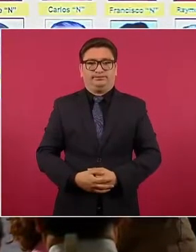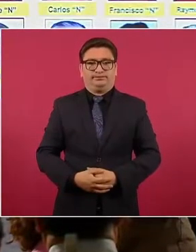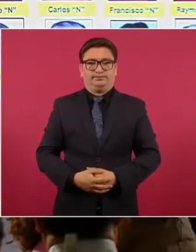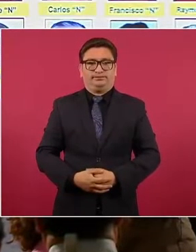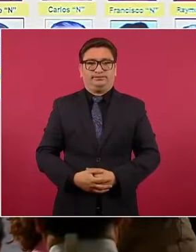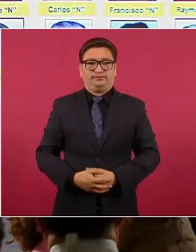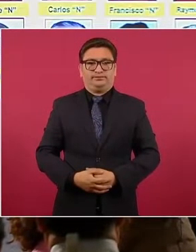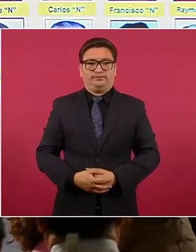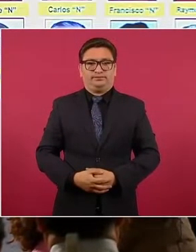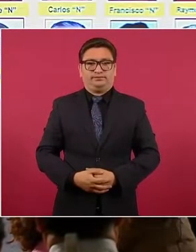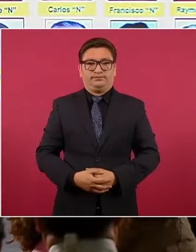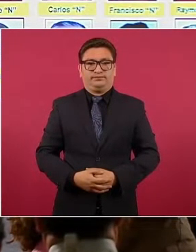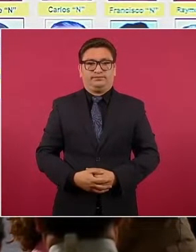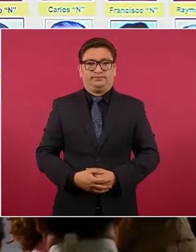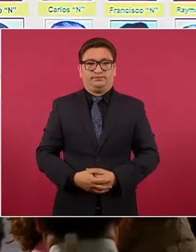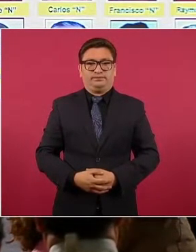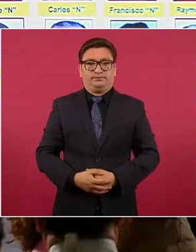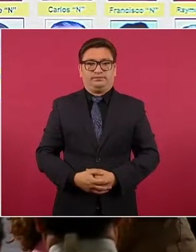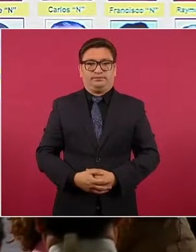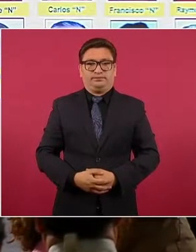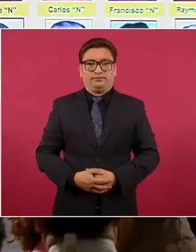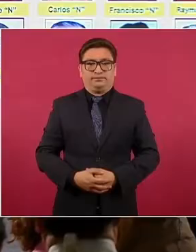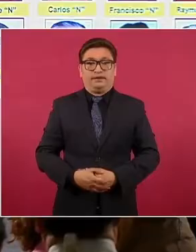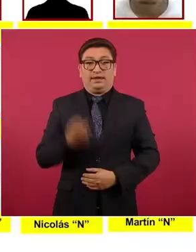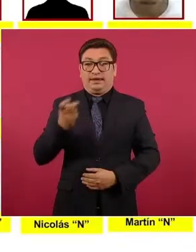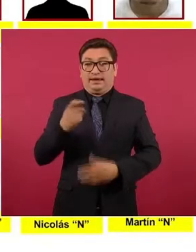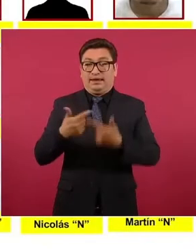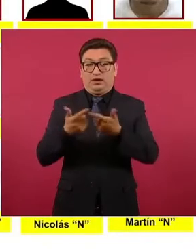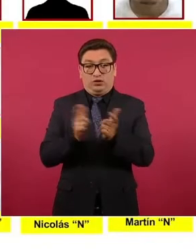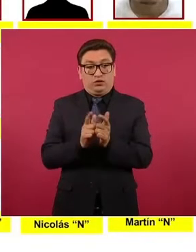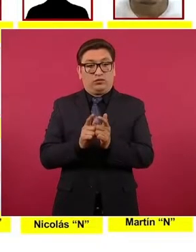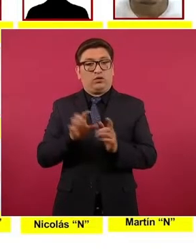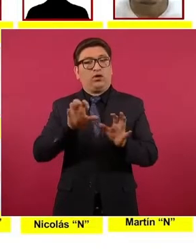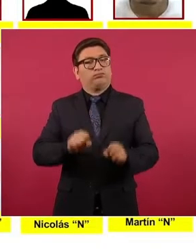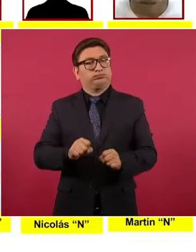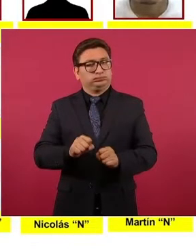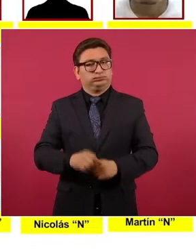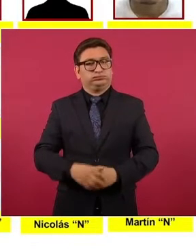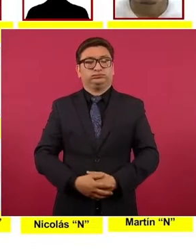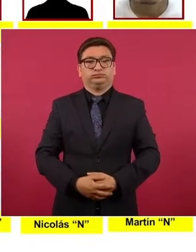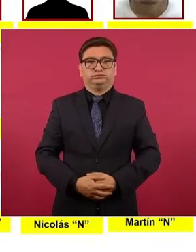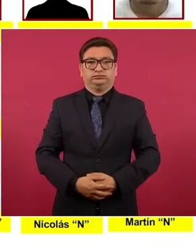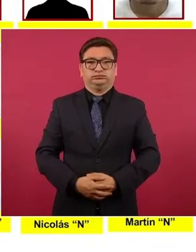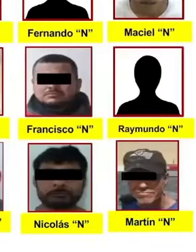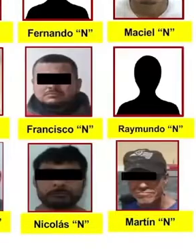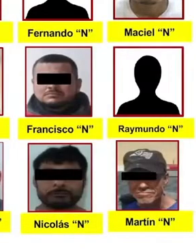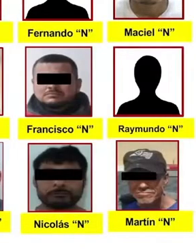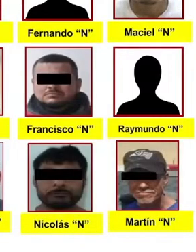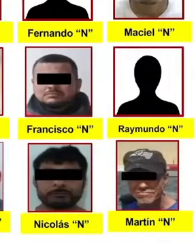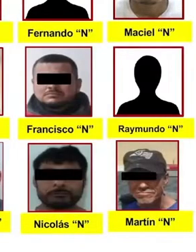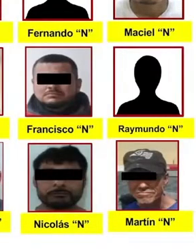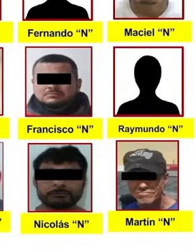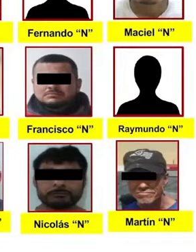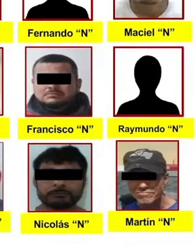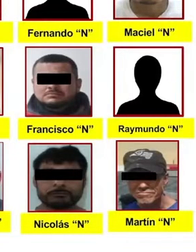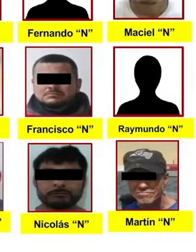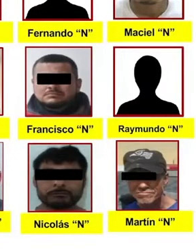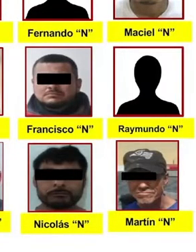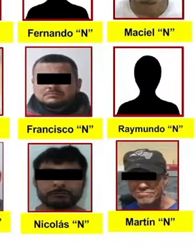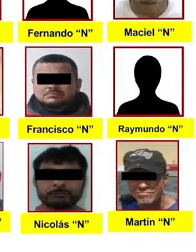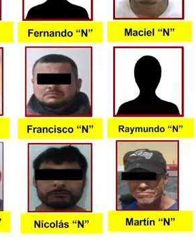Este grupo ha generado la detención con órdenes de aprehensión y mediante cateos